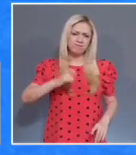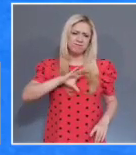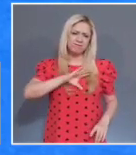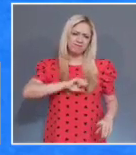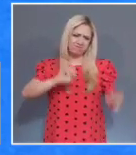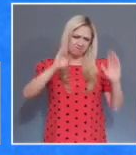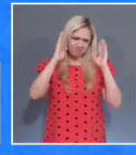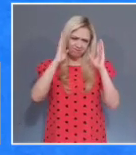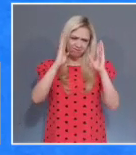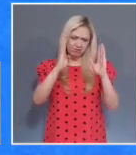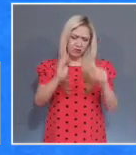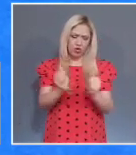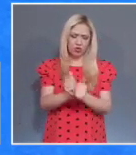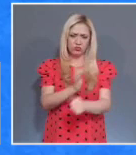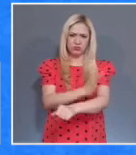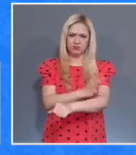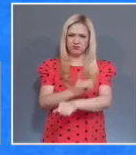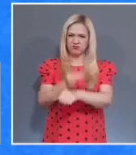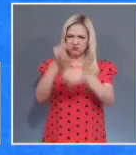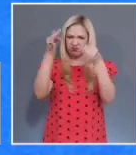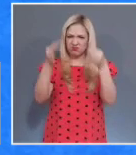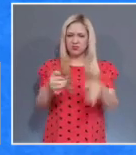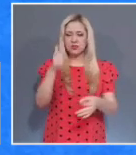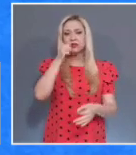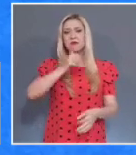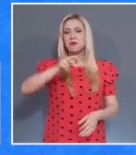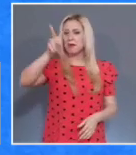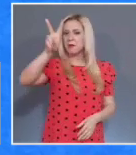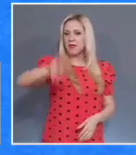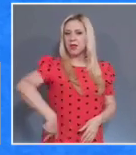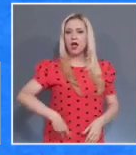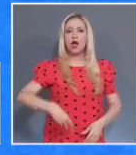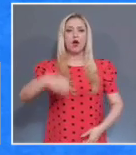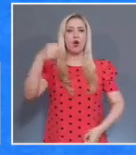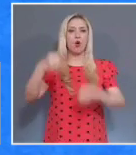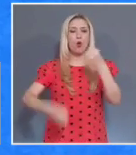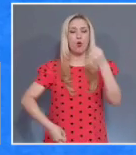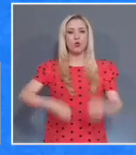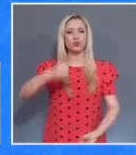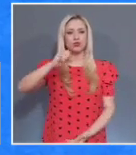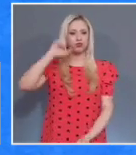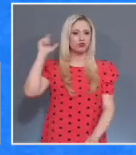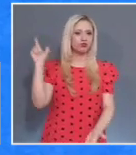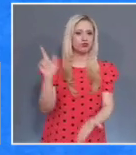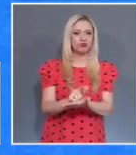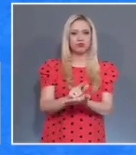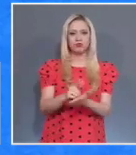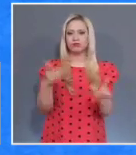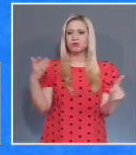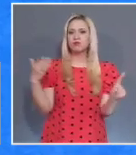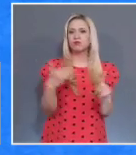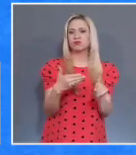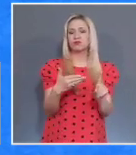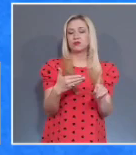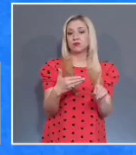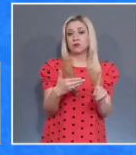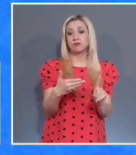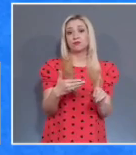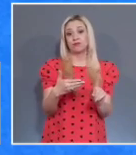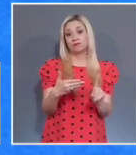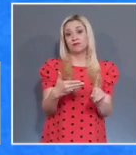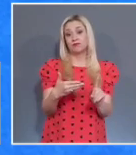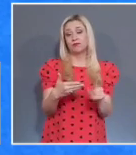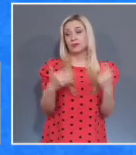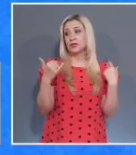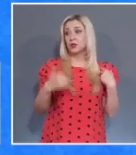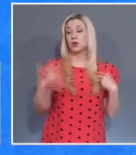y compromiso con la verdad y la justicia. Pero además de los notorios logros